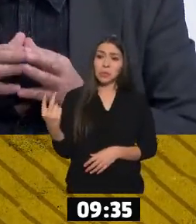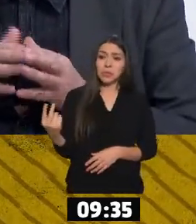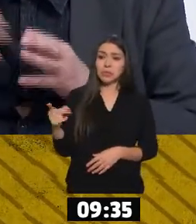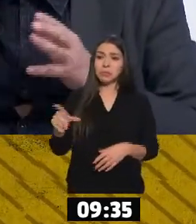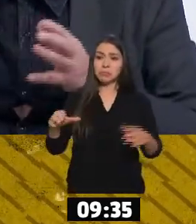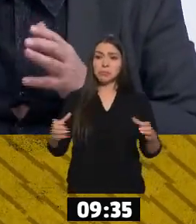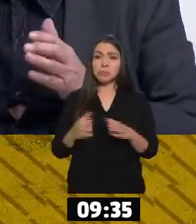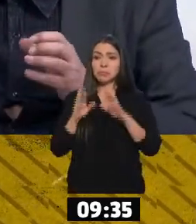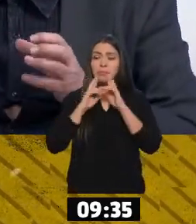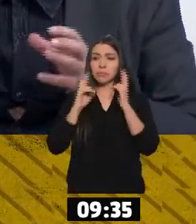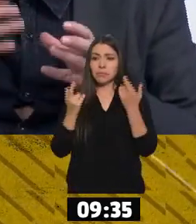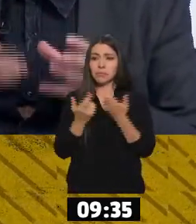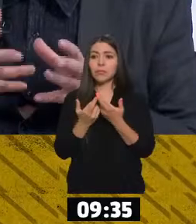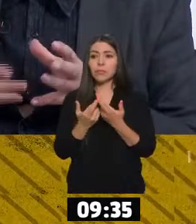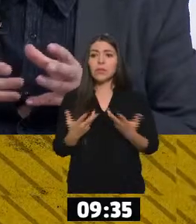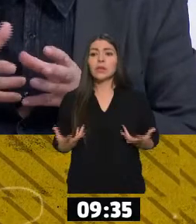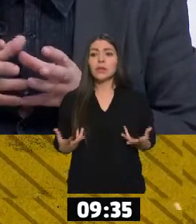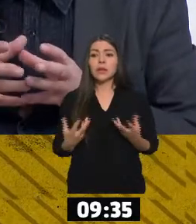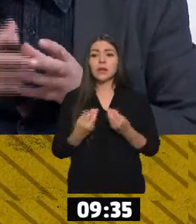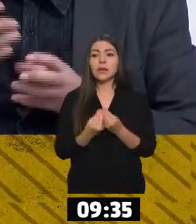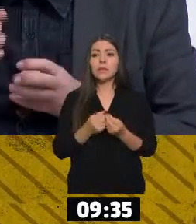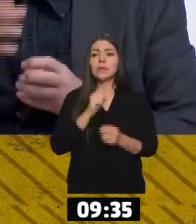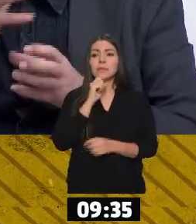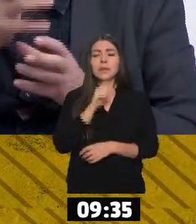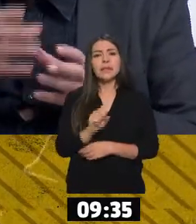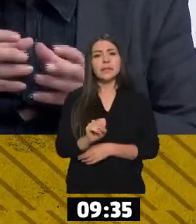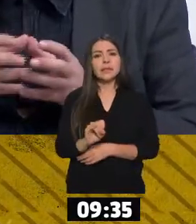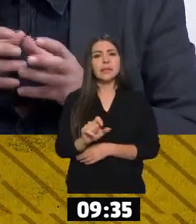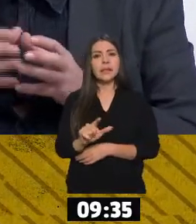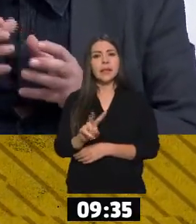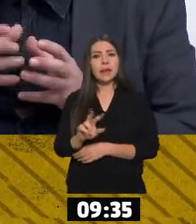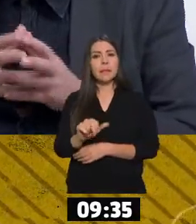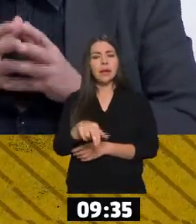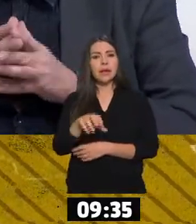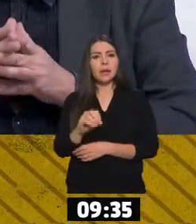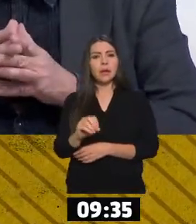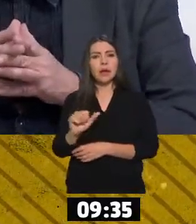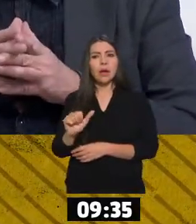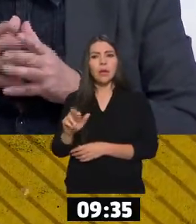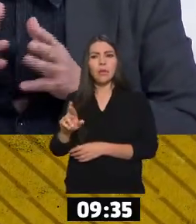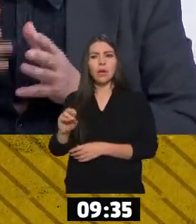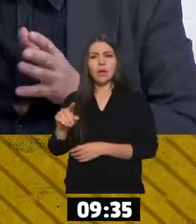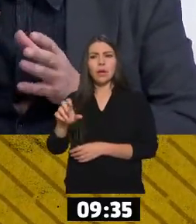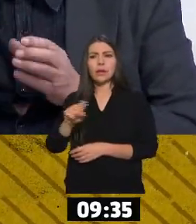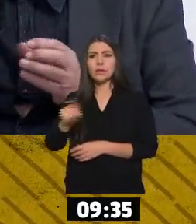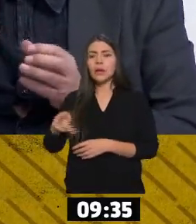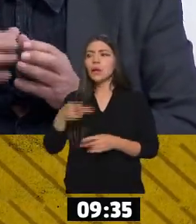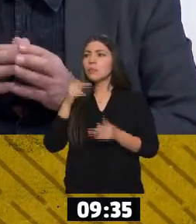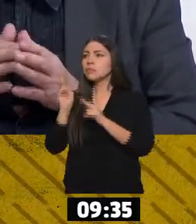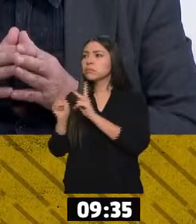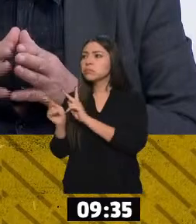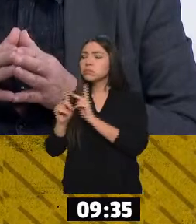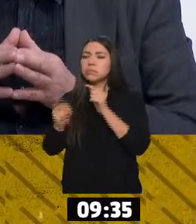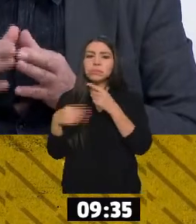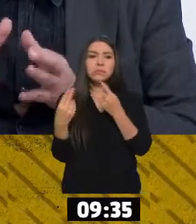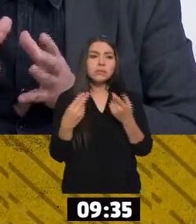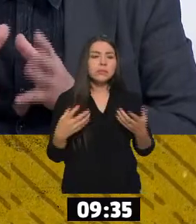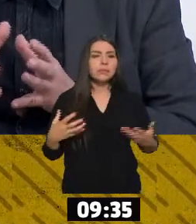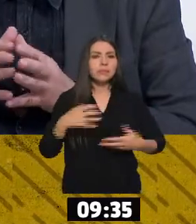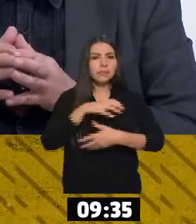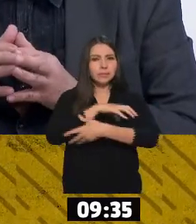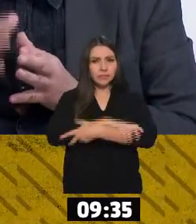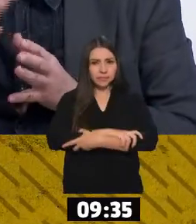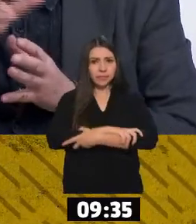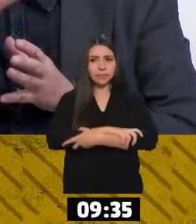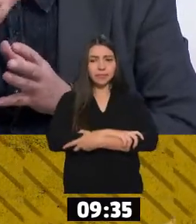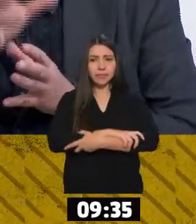pero junto con Silvano Aureoles, ¿no? Y hablaban de esta alianza. No puede ser. Y hay que recordar que Silvano